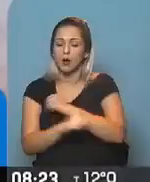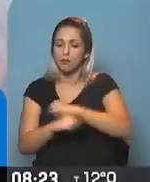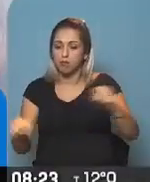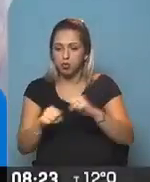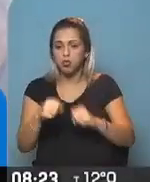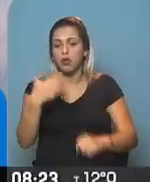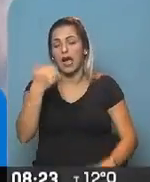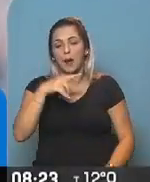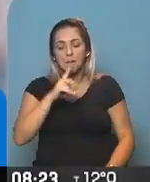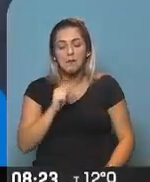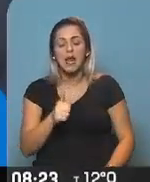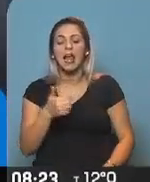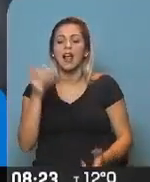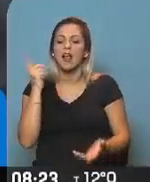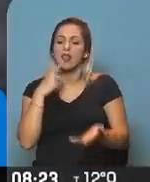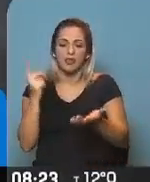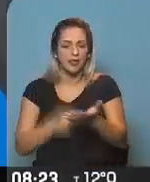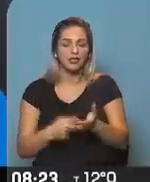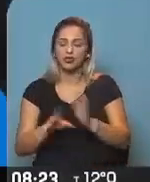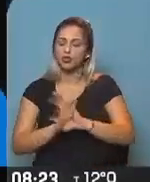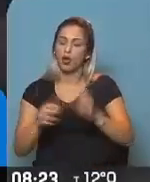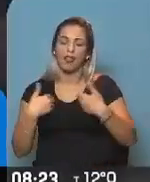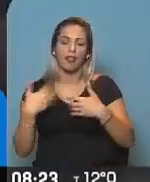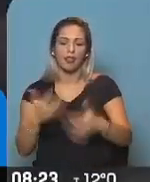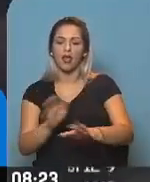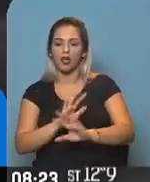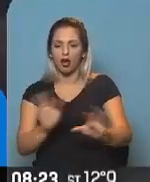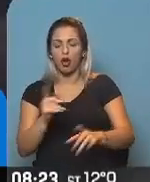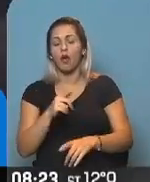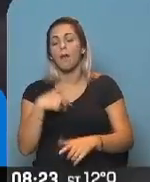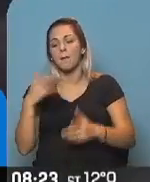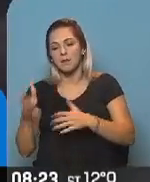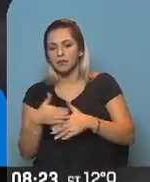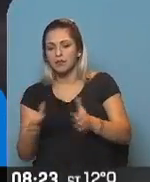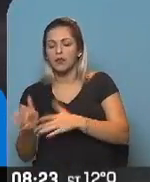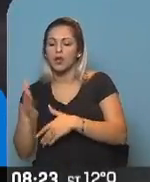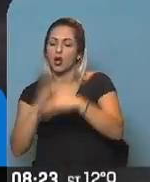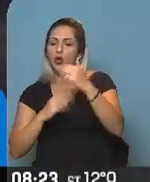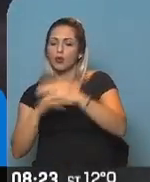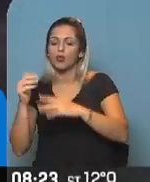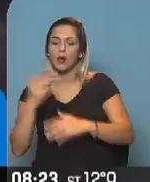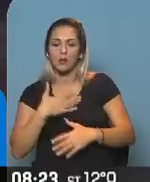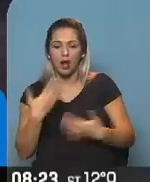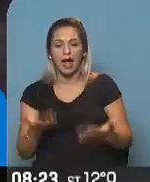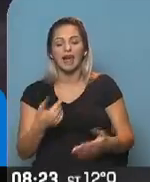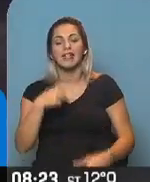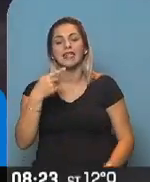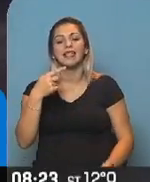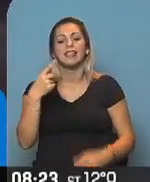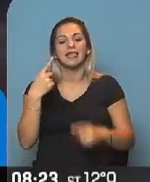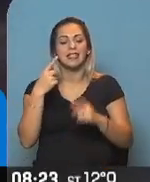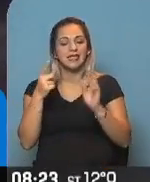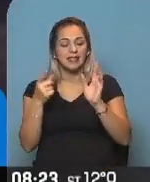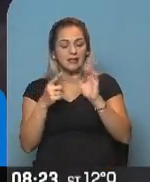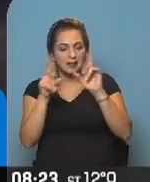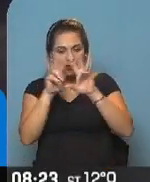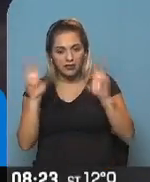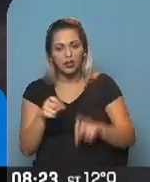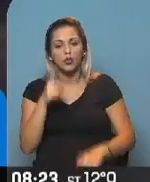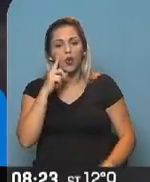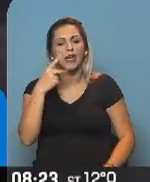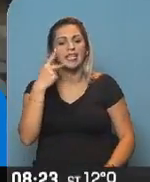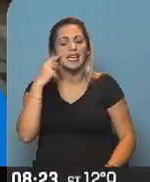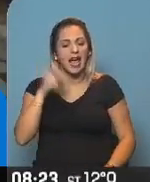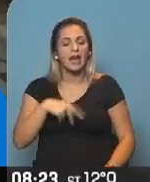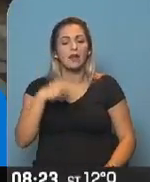explosión, decidió dejar la AMIA para iniciar su propia reconstrucción. De ahí el título Ikigai, palabra japonesa que habla de volver a la vida. Y